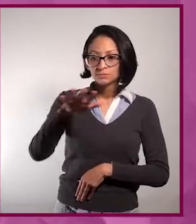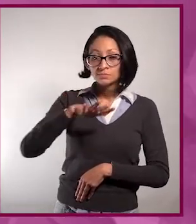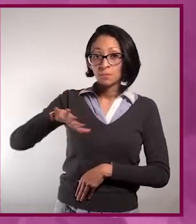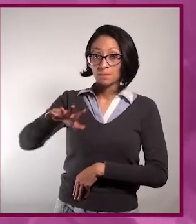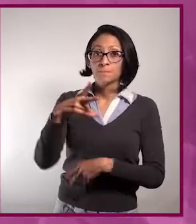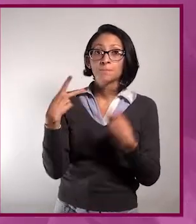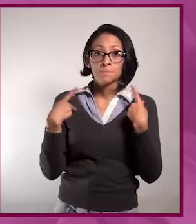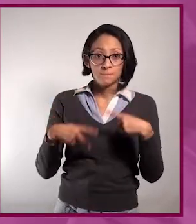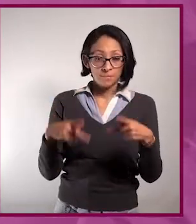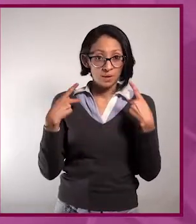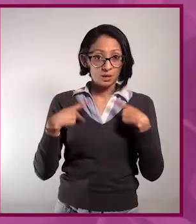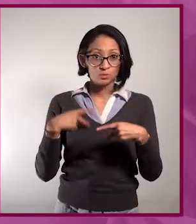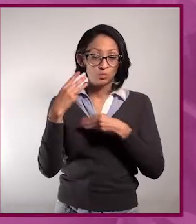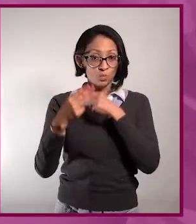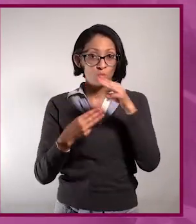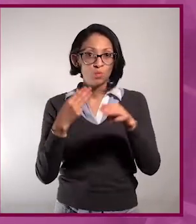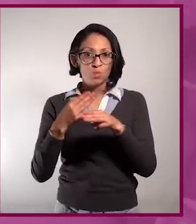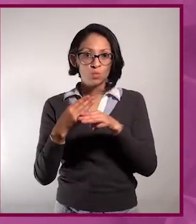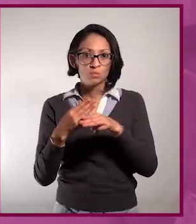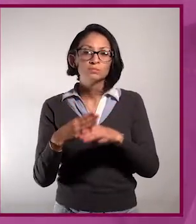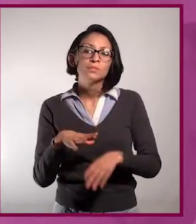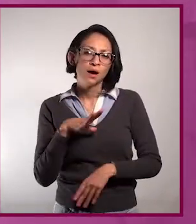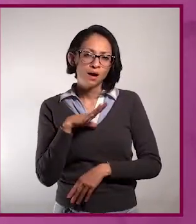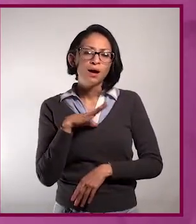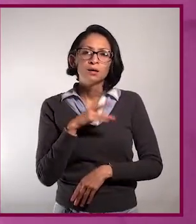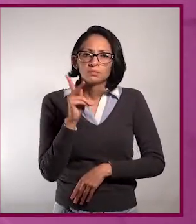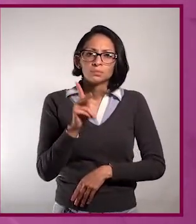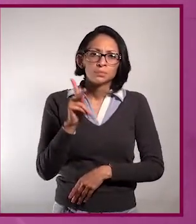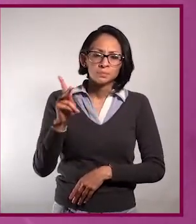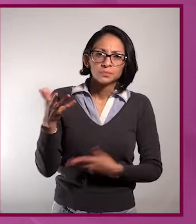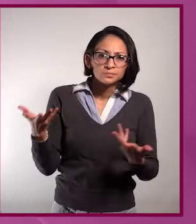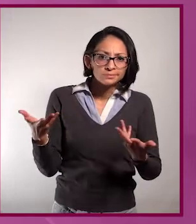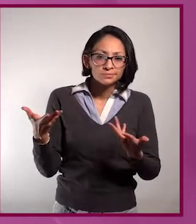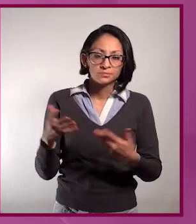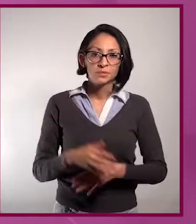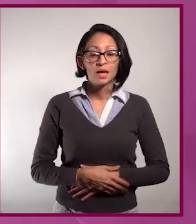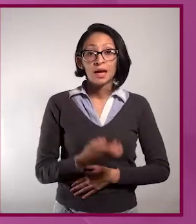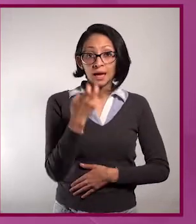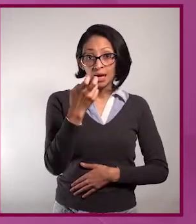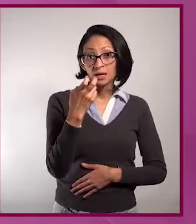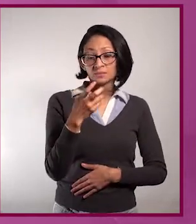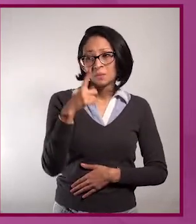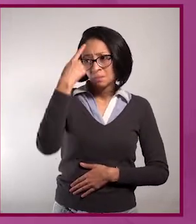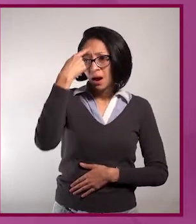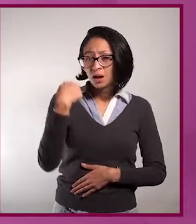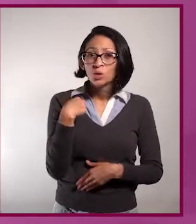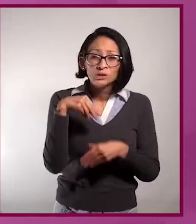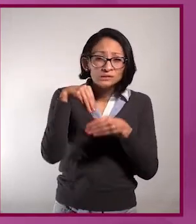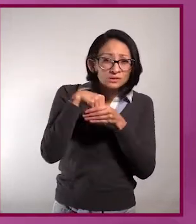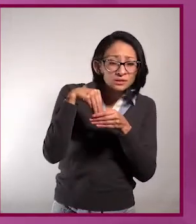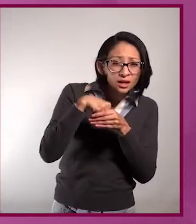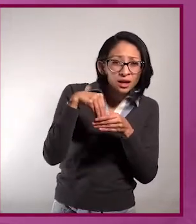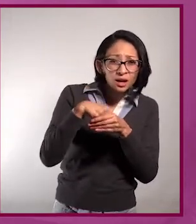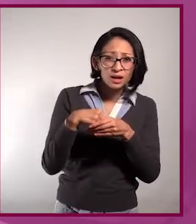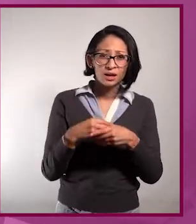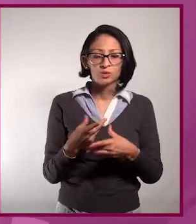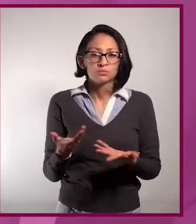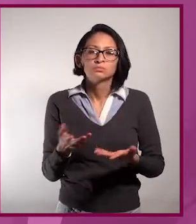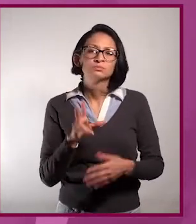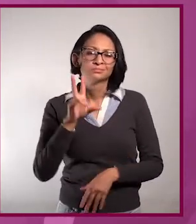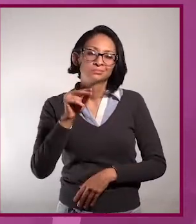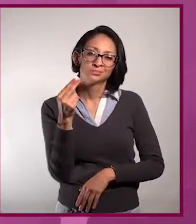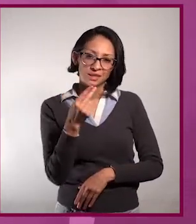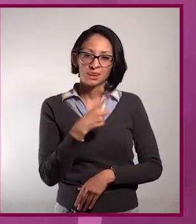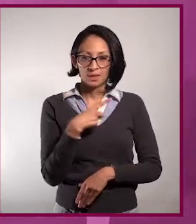la población mundial tiene un periodo menstrual. Entonces no debería ser algo para esconderse o para no tocar ese